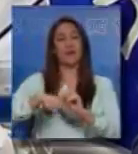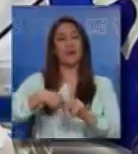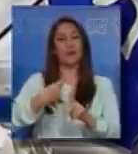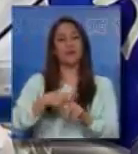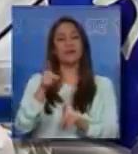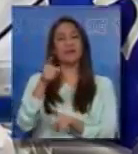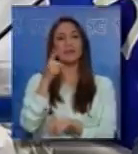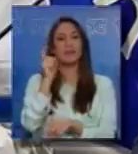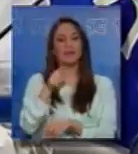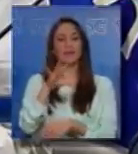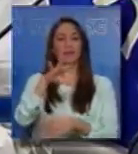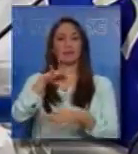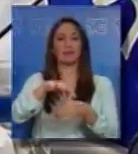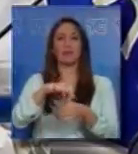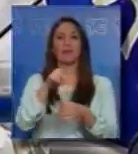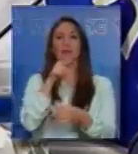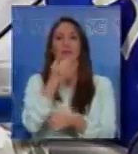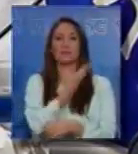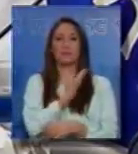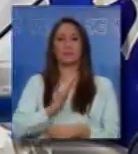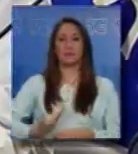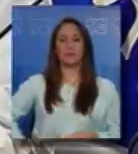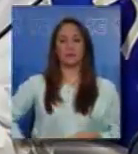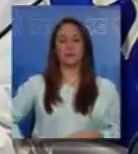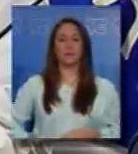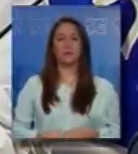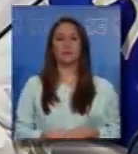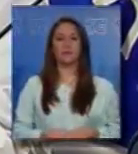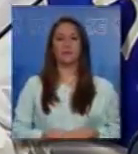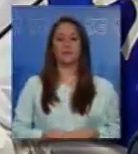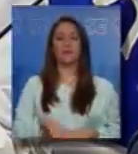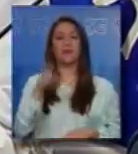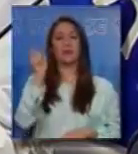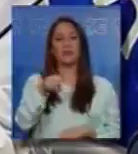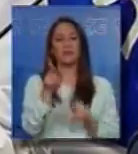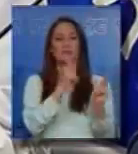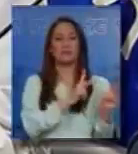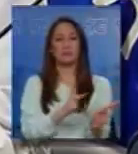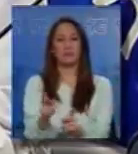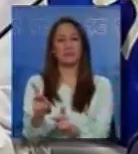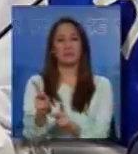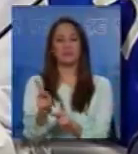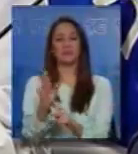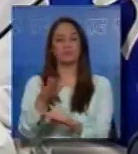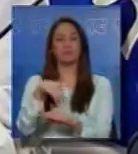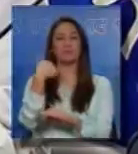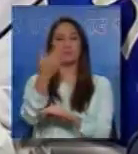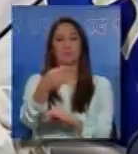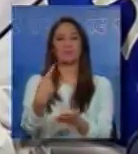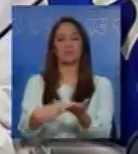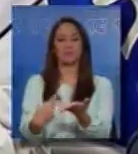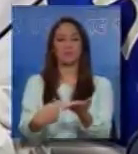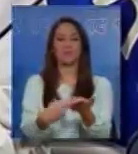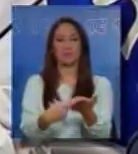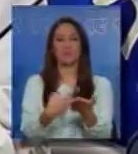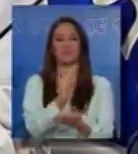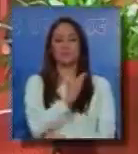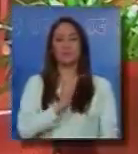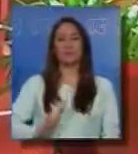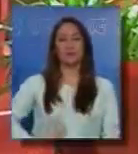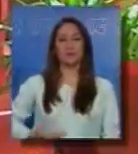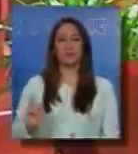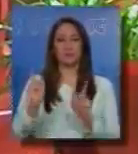a consulta de los presidentes para planificar una próxima reunión